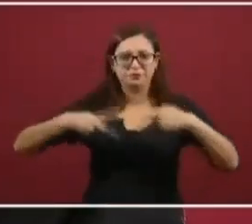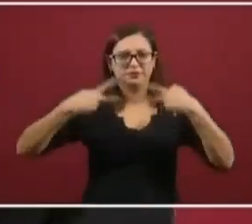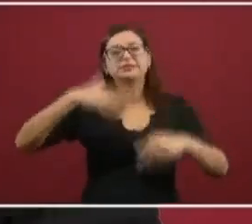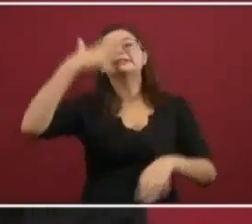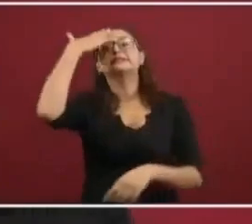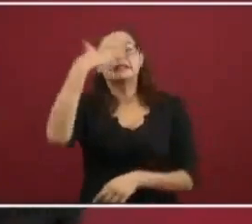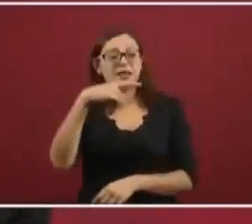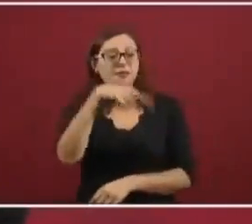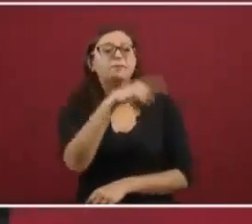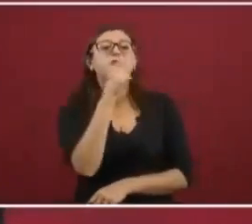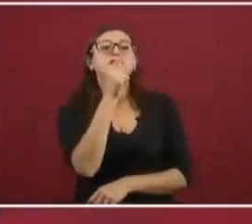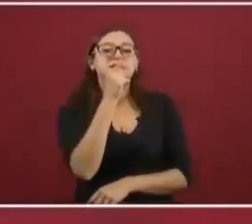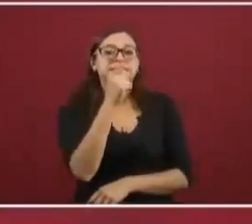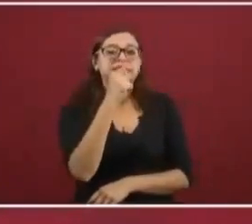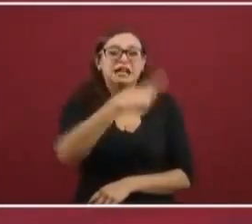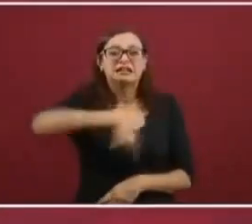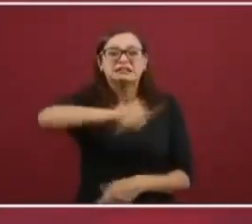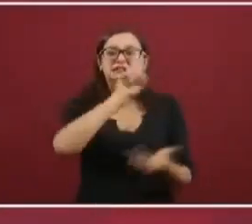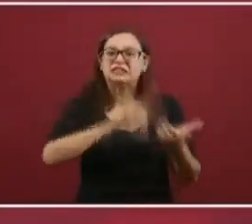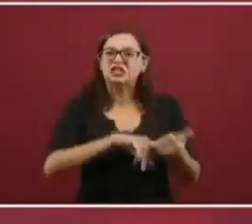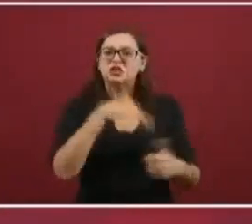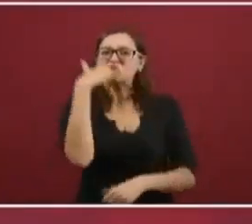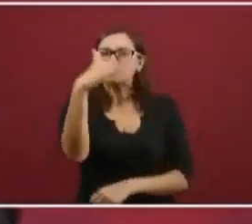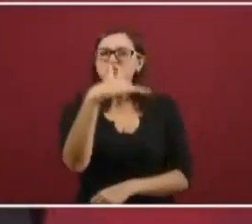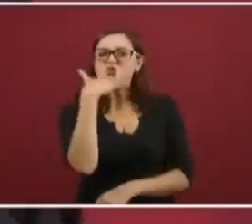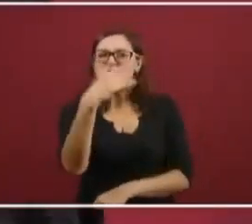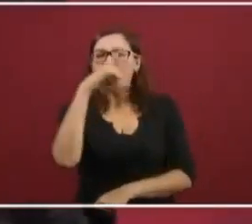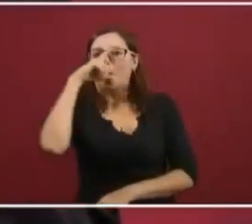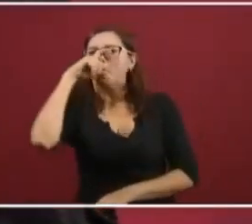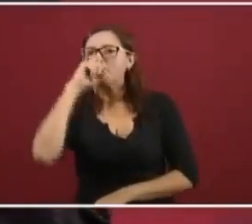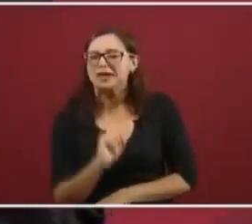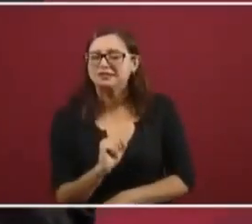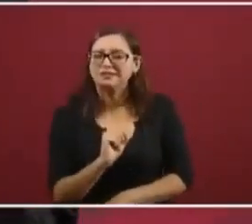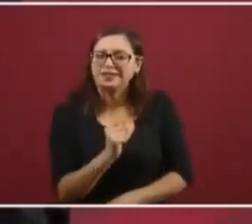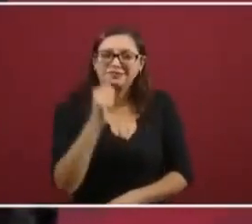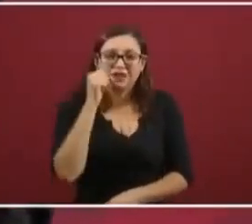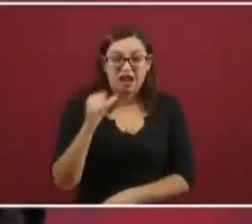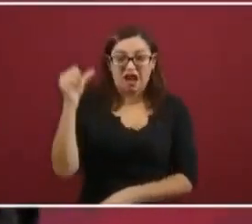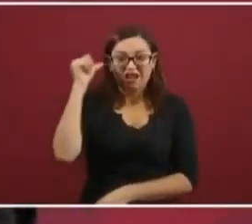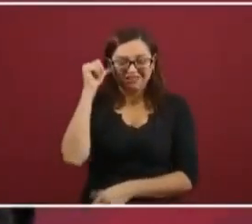y lo de ayer pues es una muestra